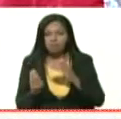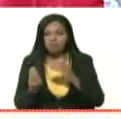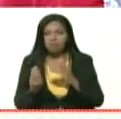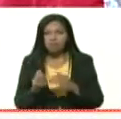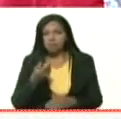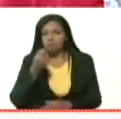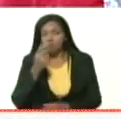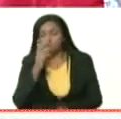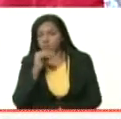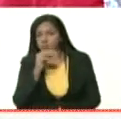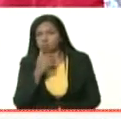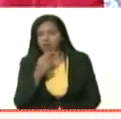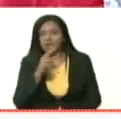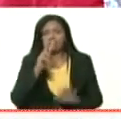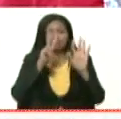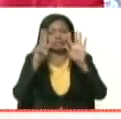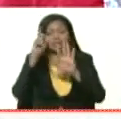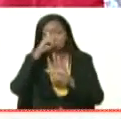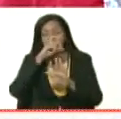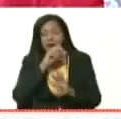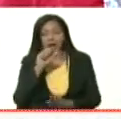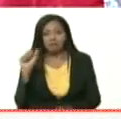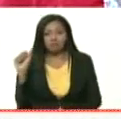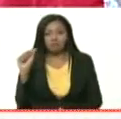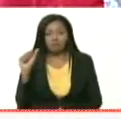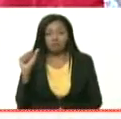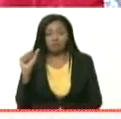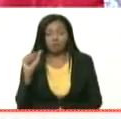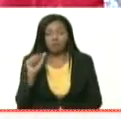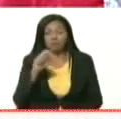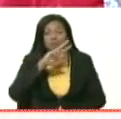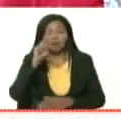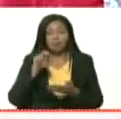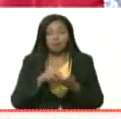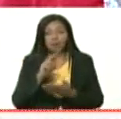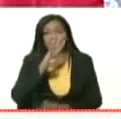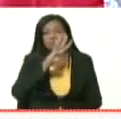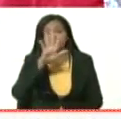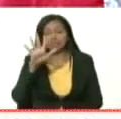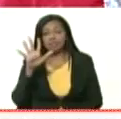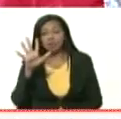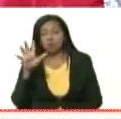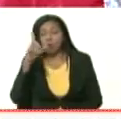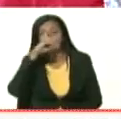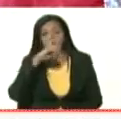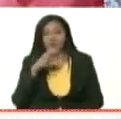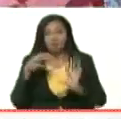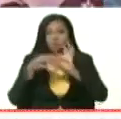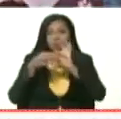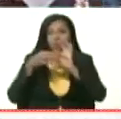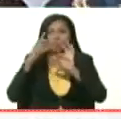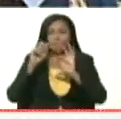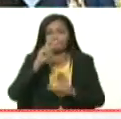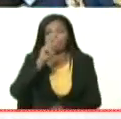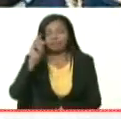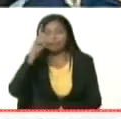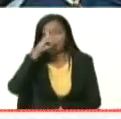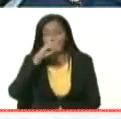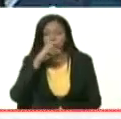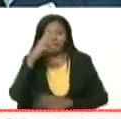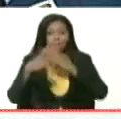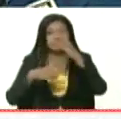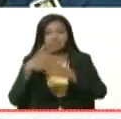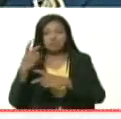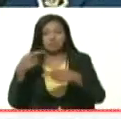cosa, 70 años de la República, 45 años de las relaciones diplomáticas, 20 años de la visita